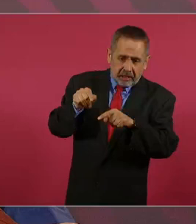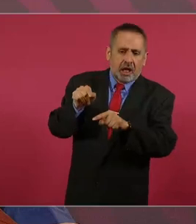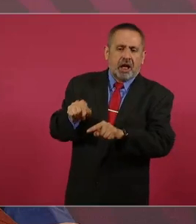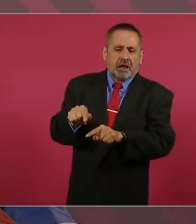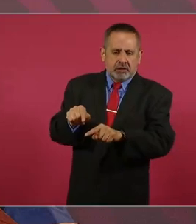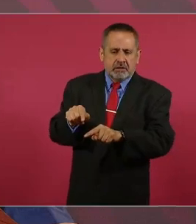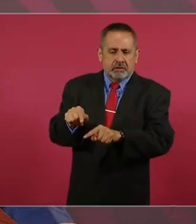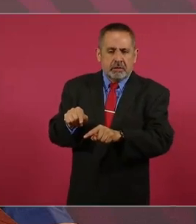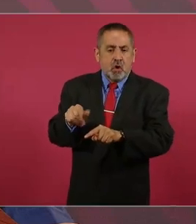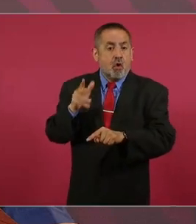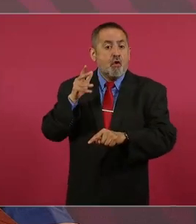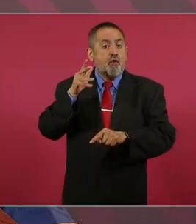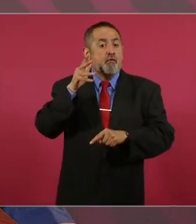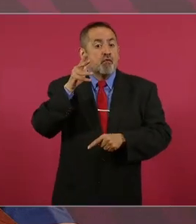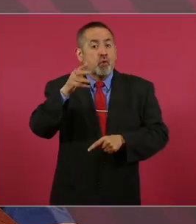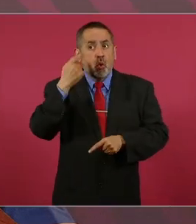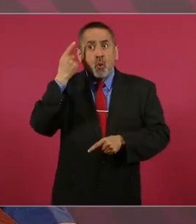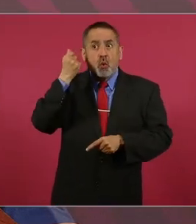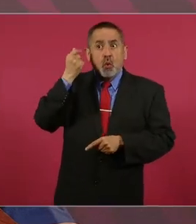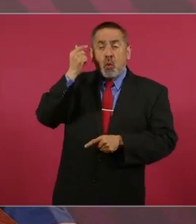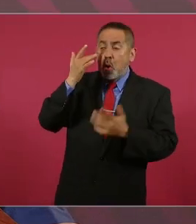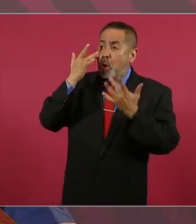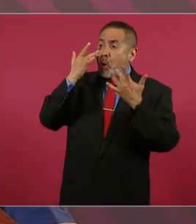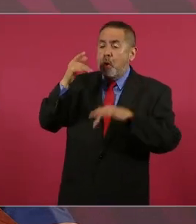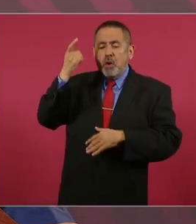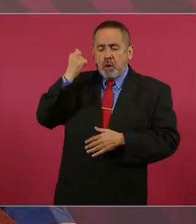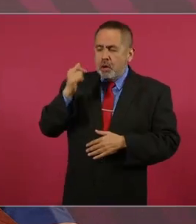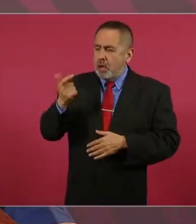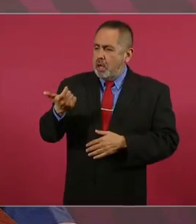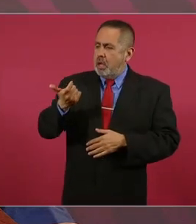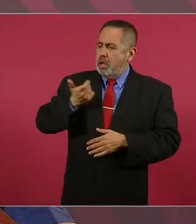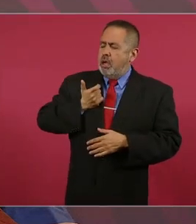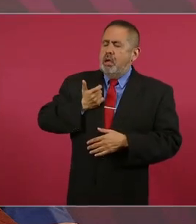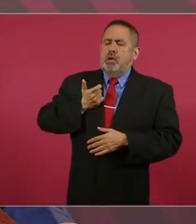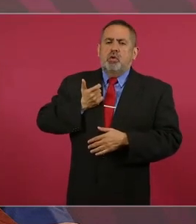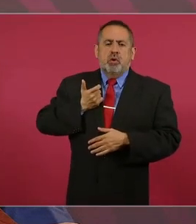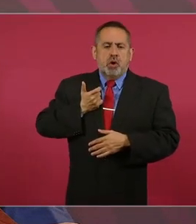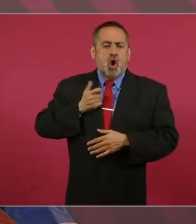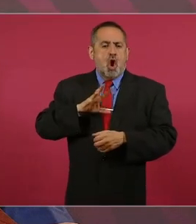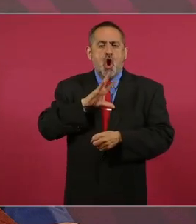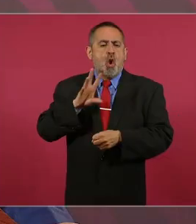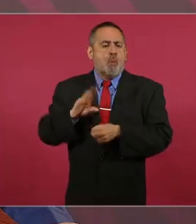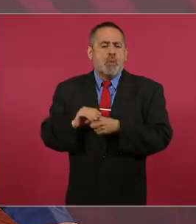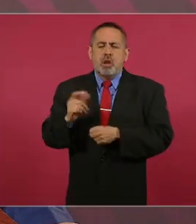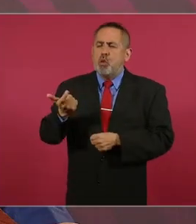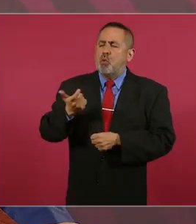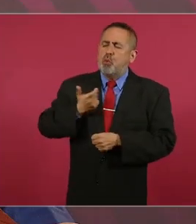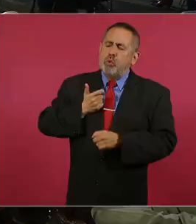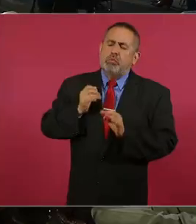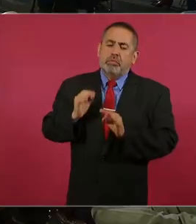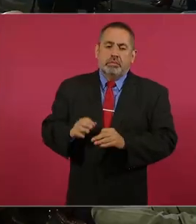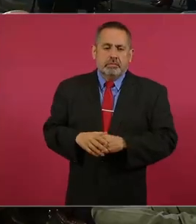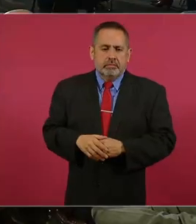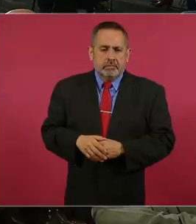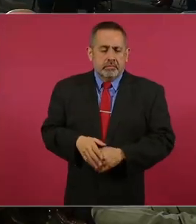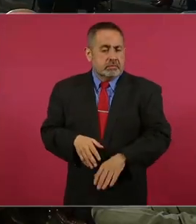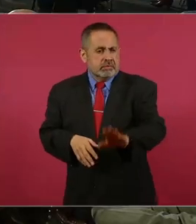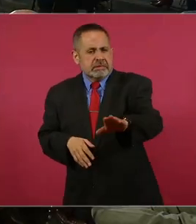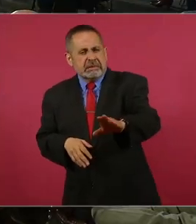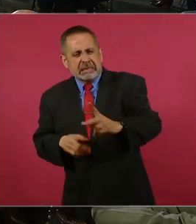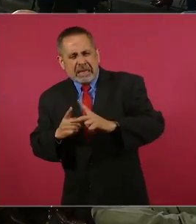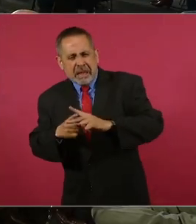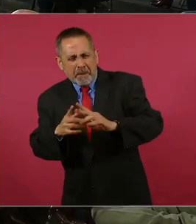se retire, se jubile con su sueldo completo. ¿Se tiene un estimado de cuánto sería no,